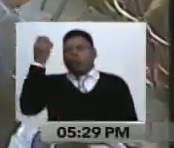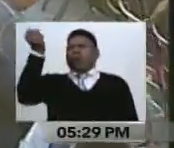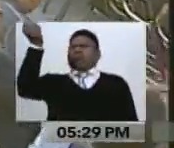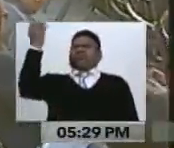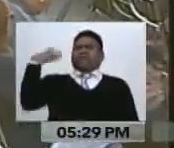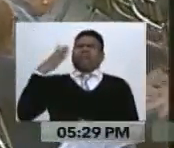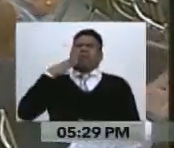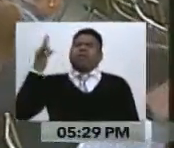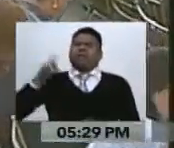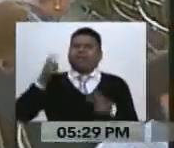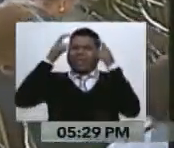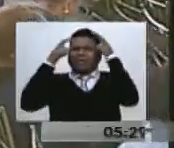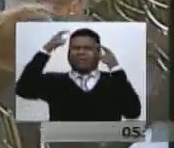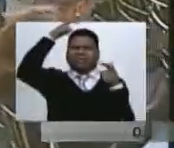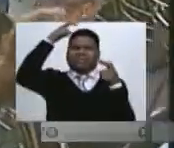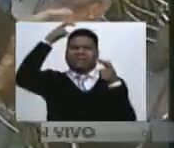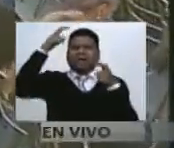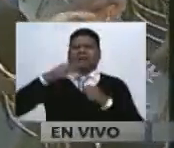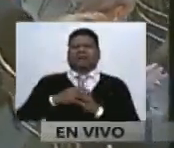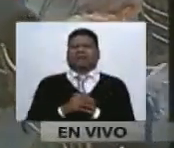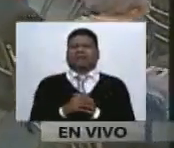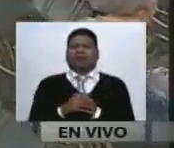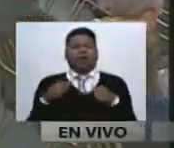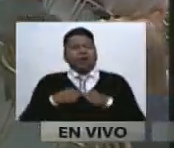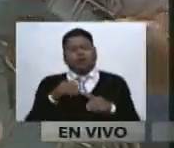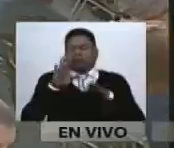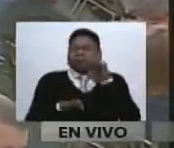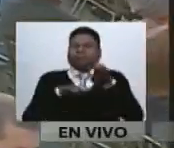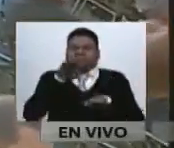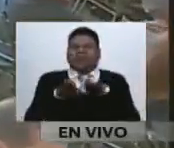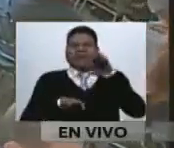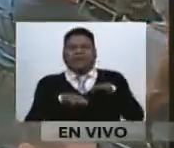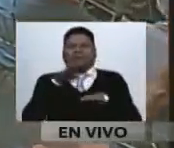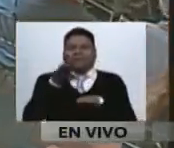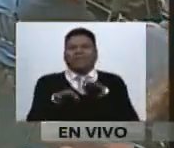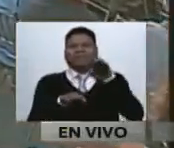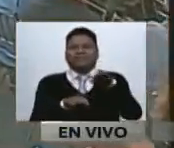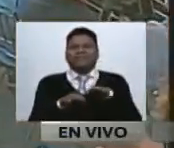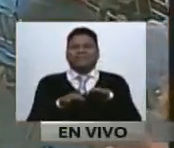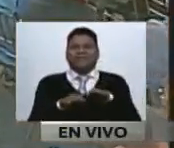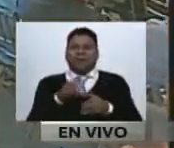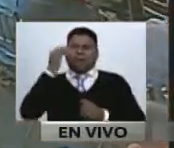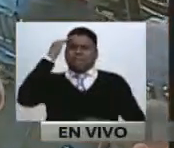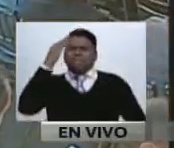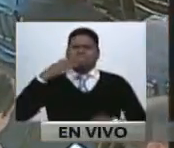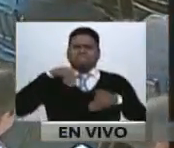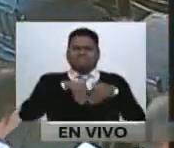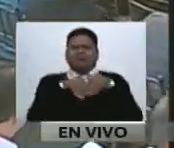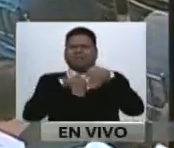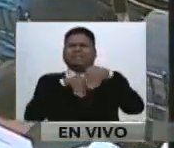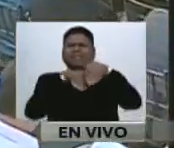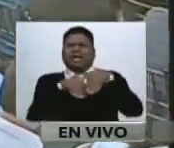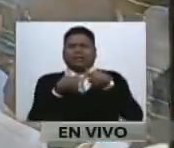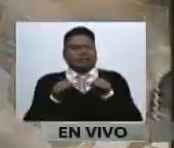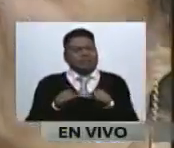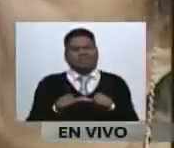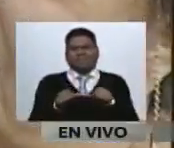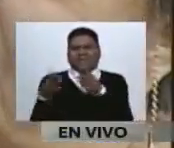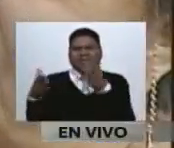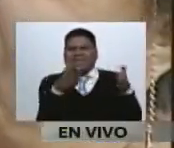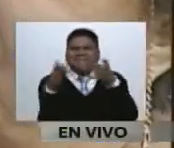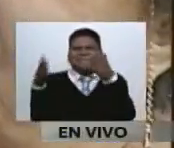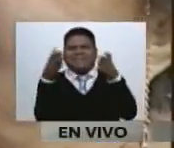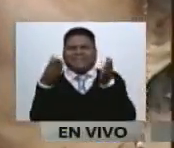gigantes Hugo Chávez. Hoy vamos con paso firme marchando hacia adelante. Pido a Dios que enderece los caminos, que forje